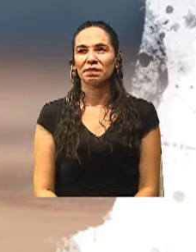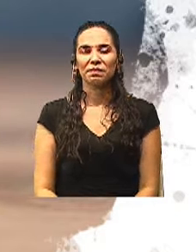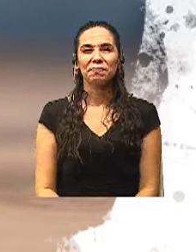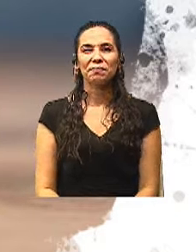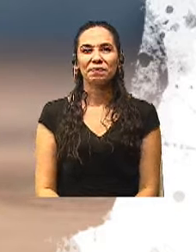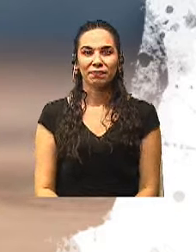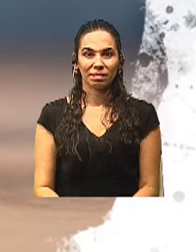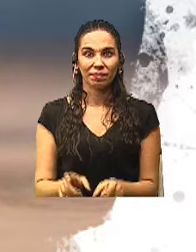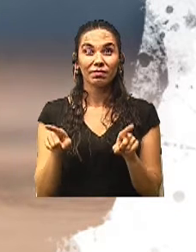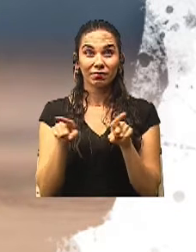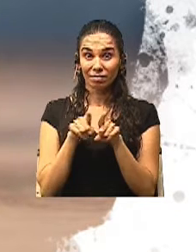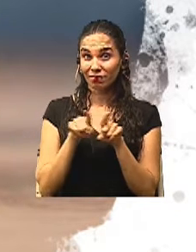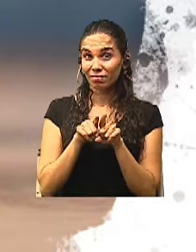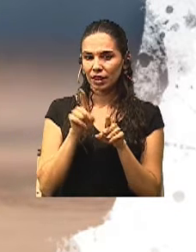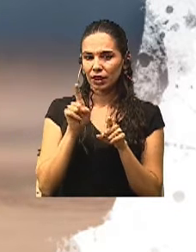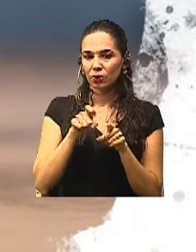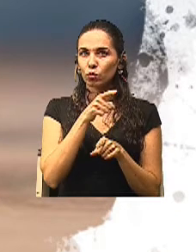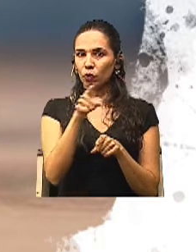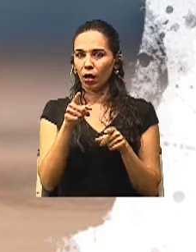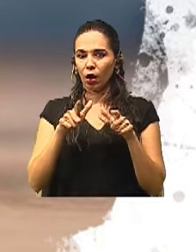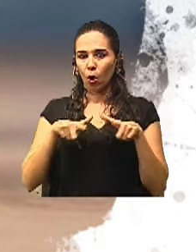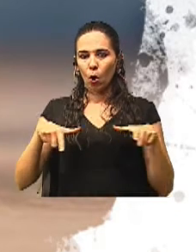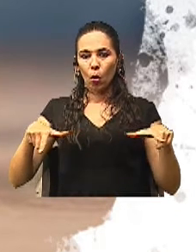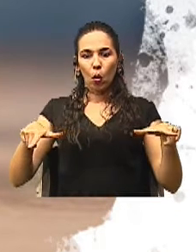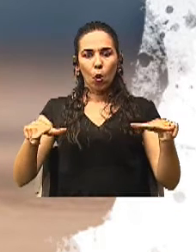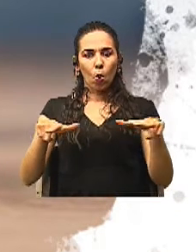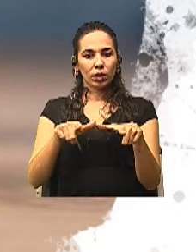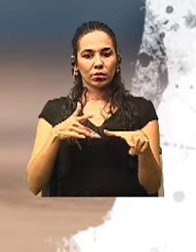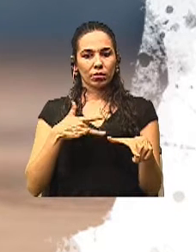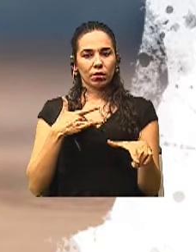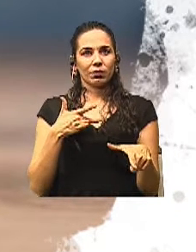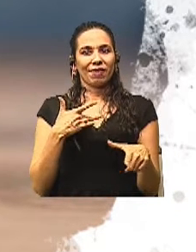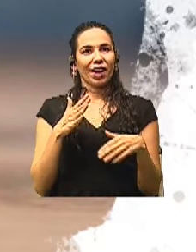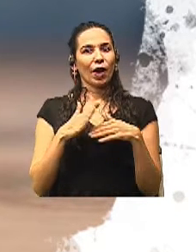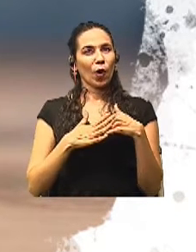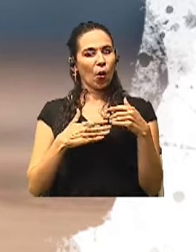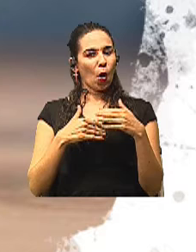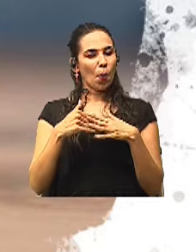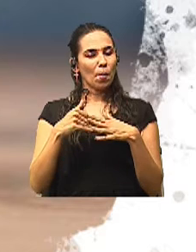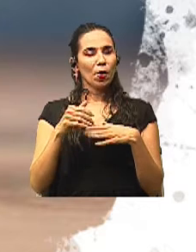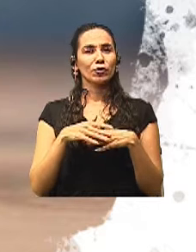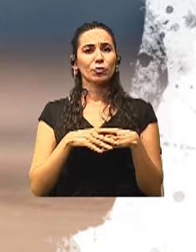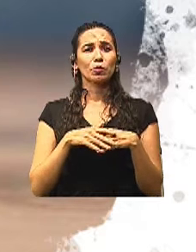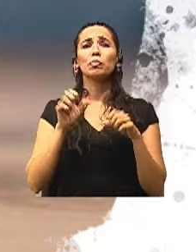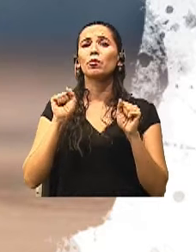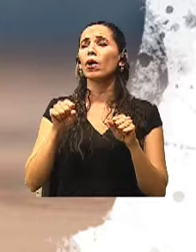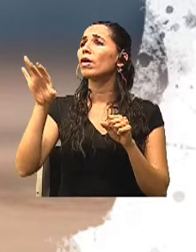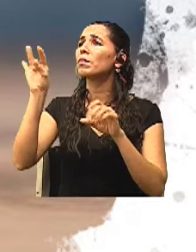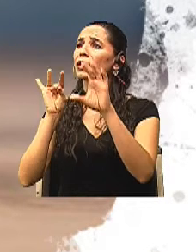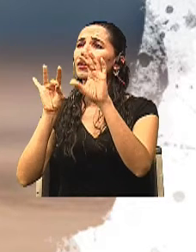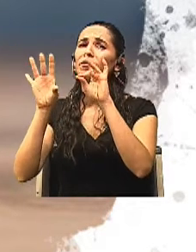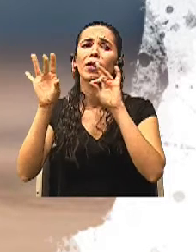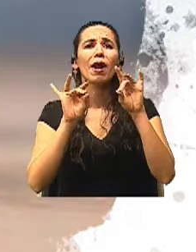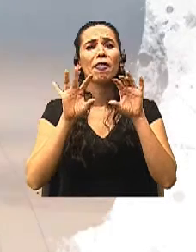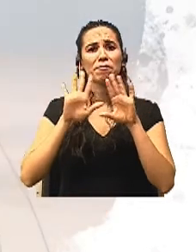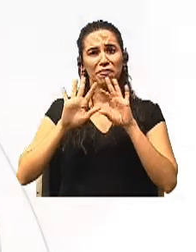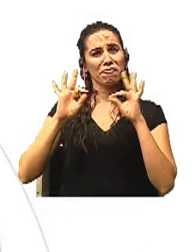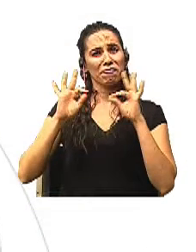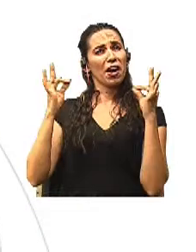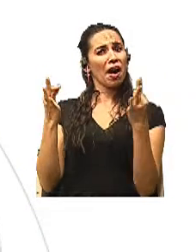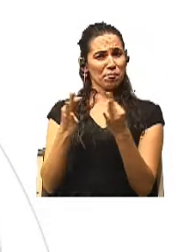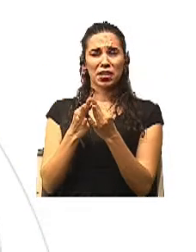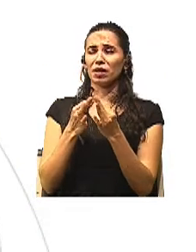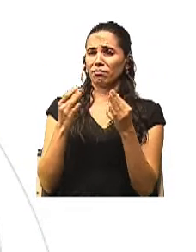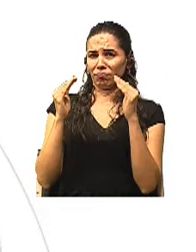Además, necesito que estén en un lugar que se encuentren cómodos y pueden llamar a otros miembros de su familia.